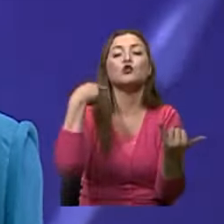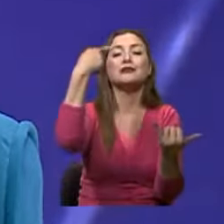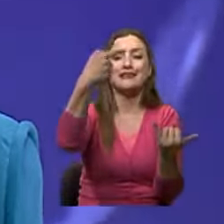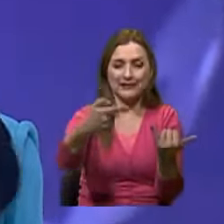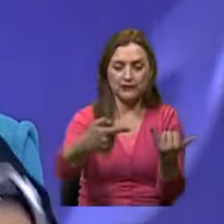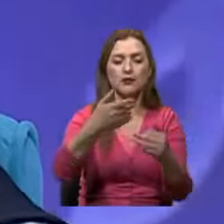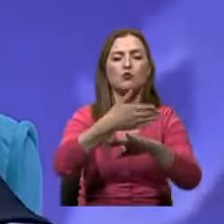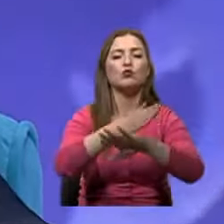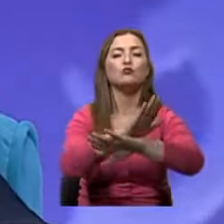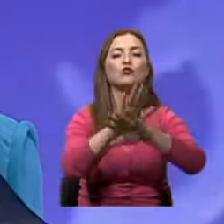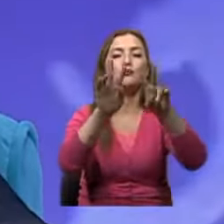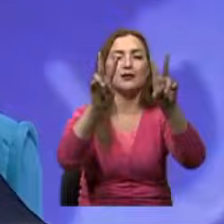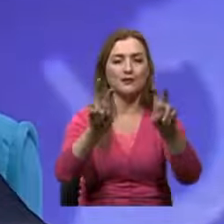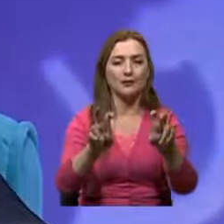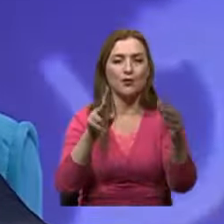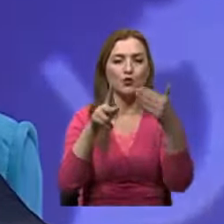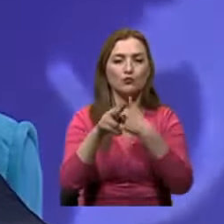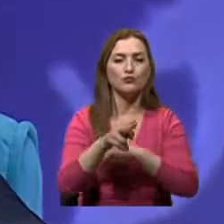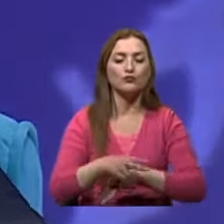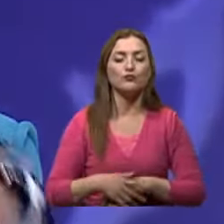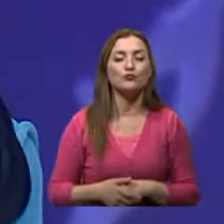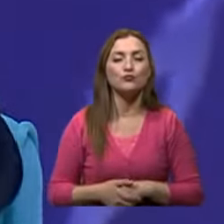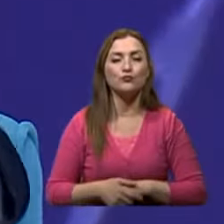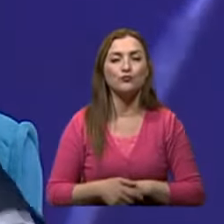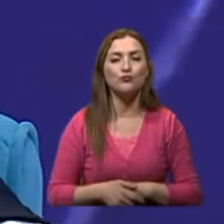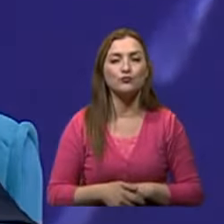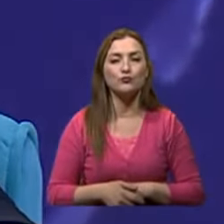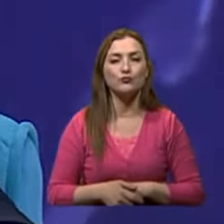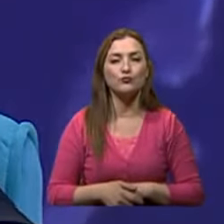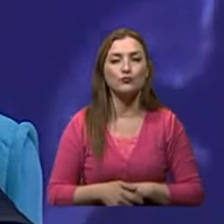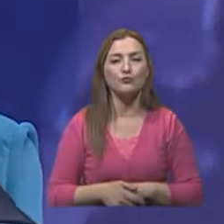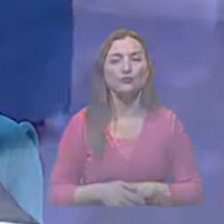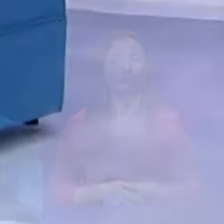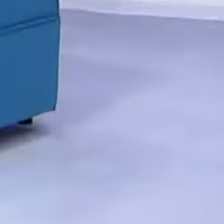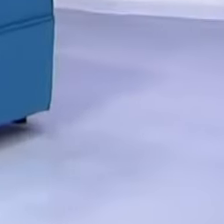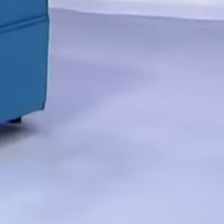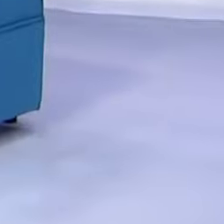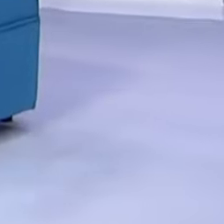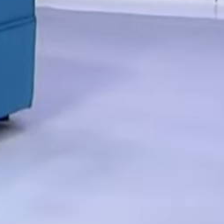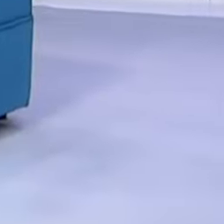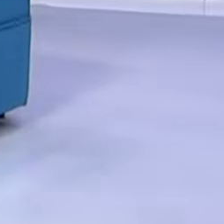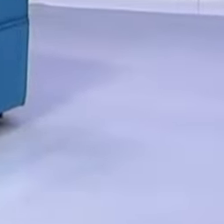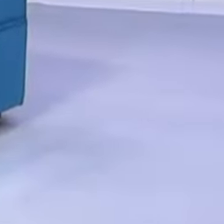programa después de este brevísimo corte comercial. Nos vemos de seguida.